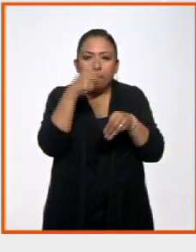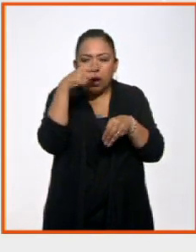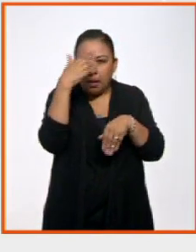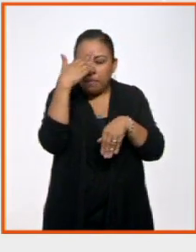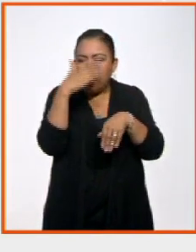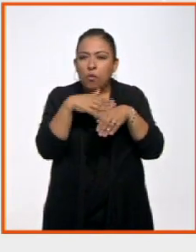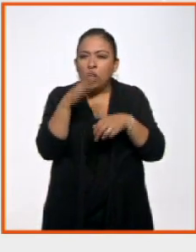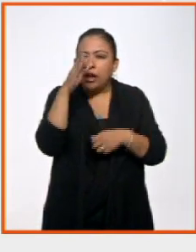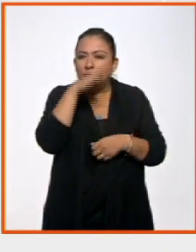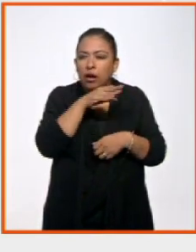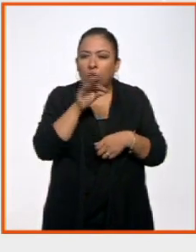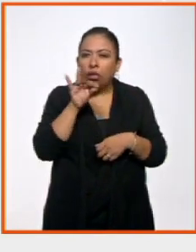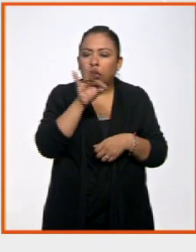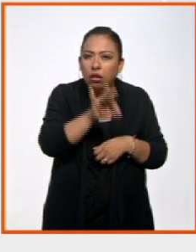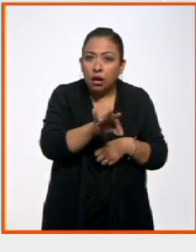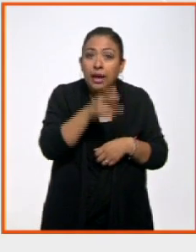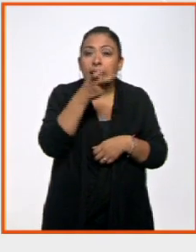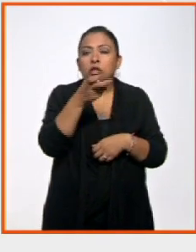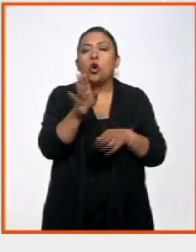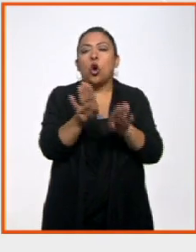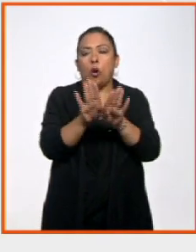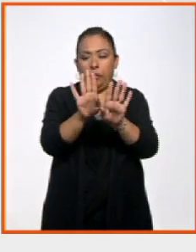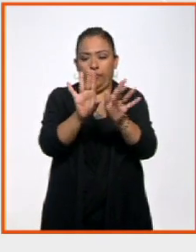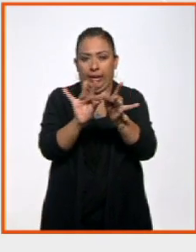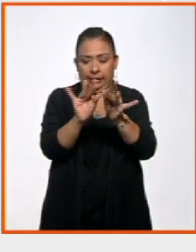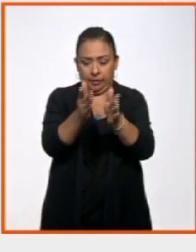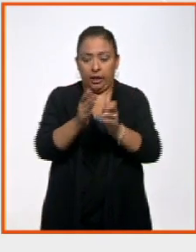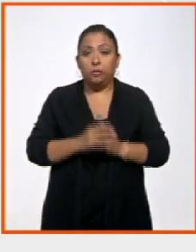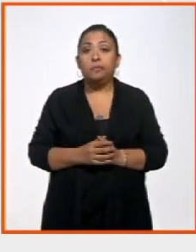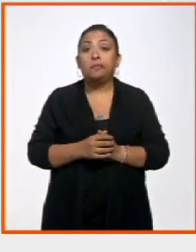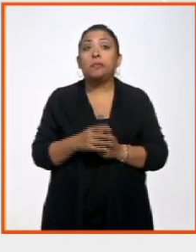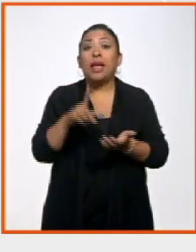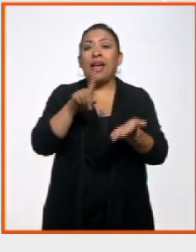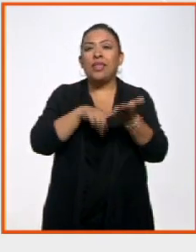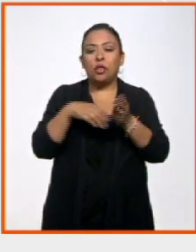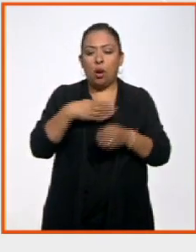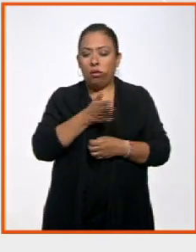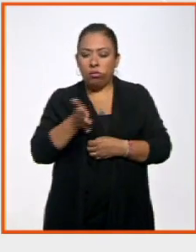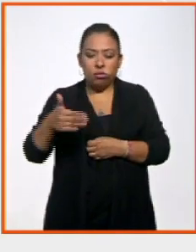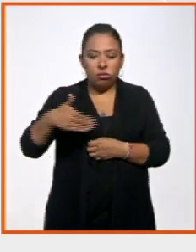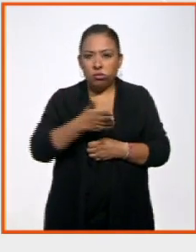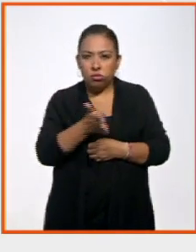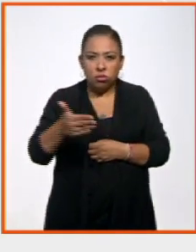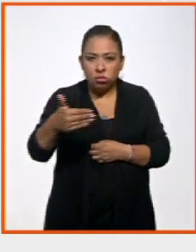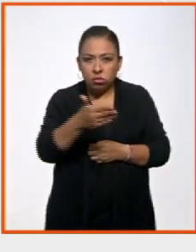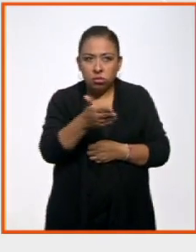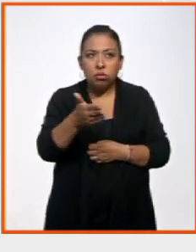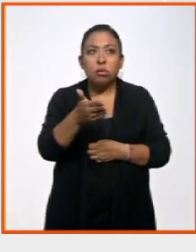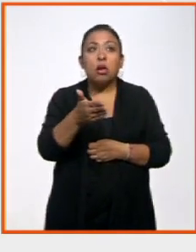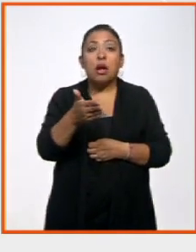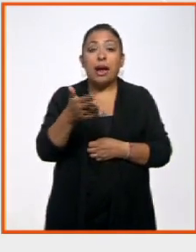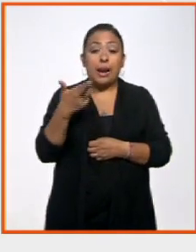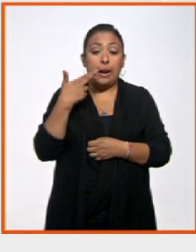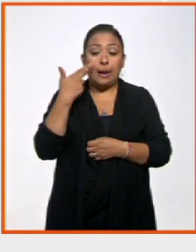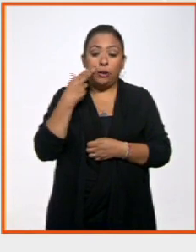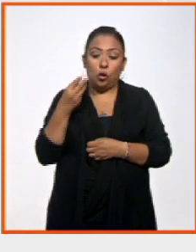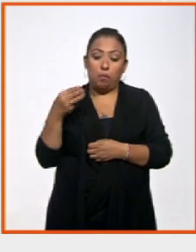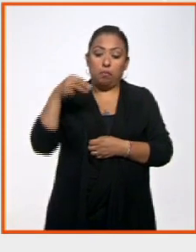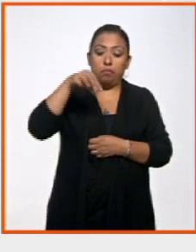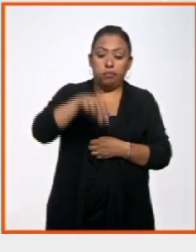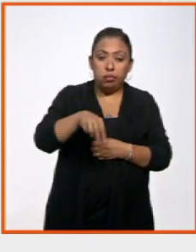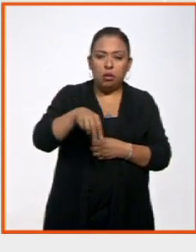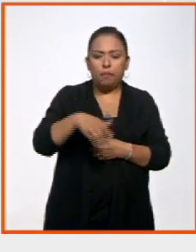memoria falsa esto sucedió de la siguiente manera dentro de un laberinto se pone al ratón a